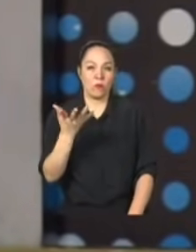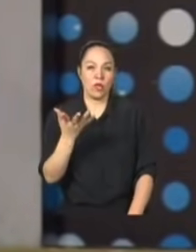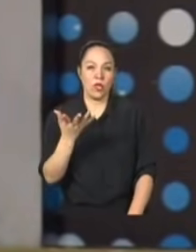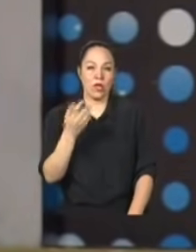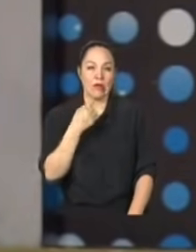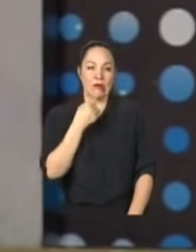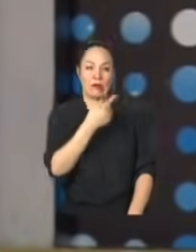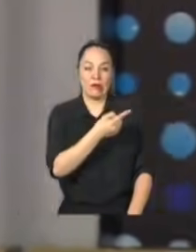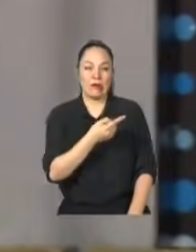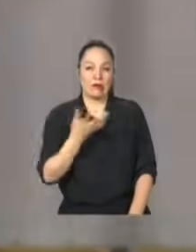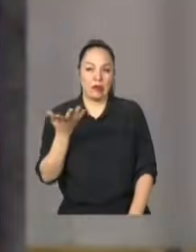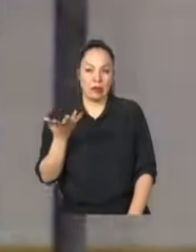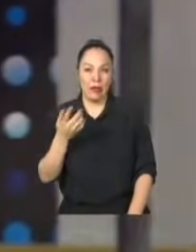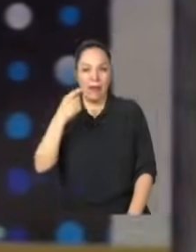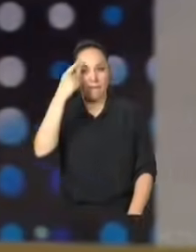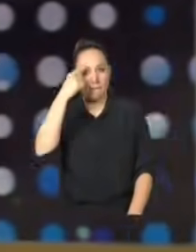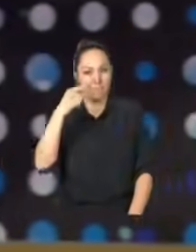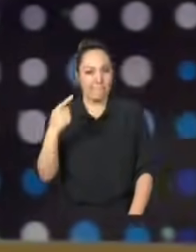darías para